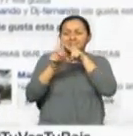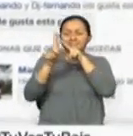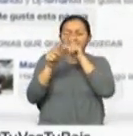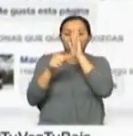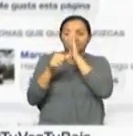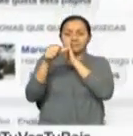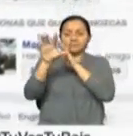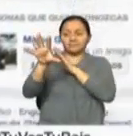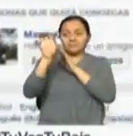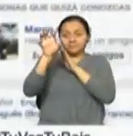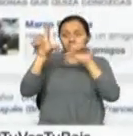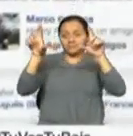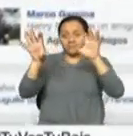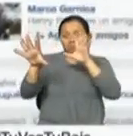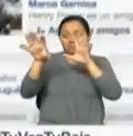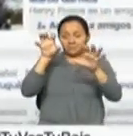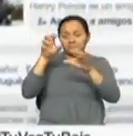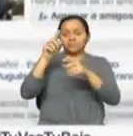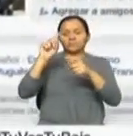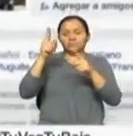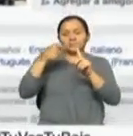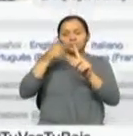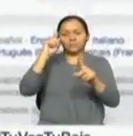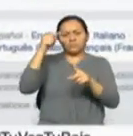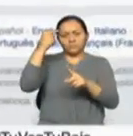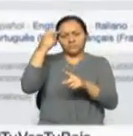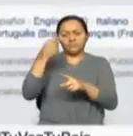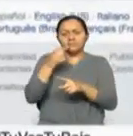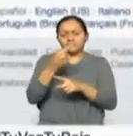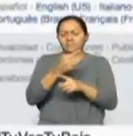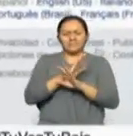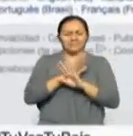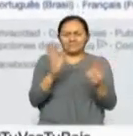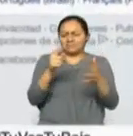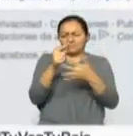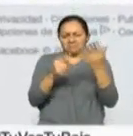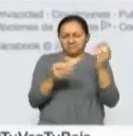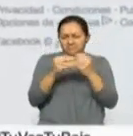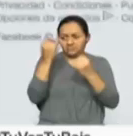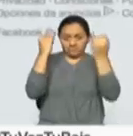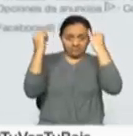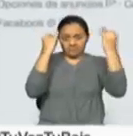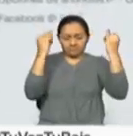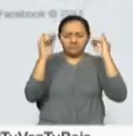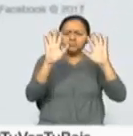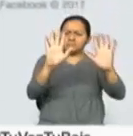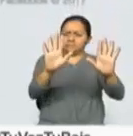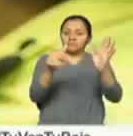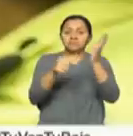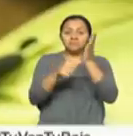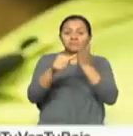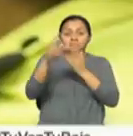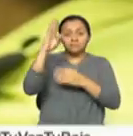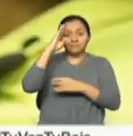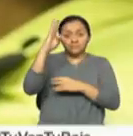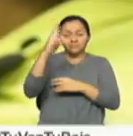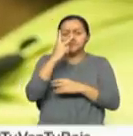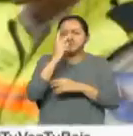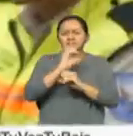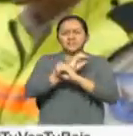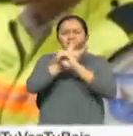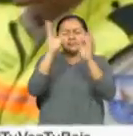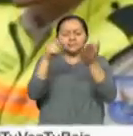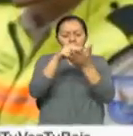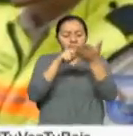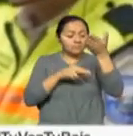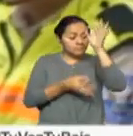de personas que hablen mal del gobierno, entre otros. Por ello, el Ministerio del Interior aclara que esta entidad, fundamentada en